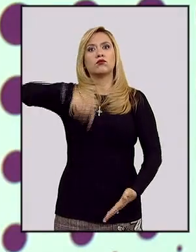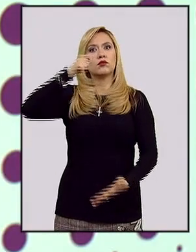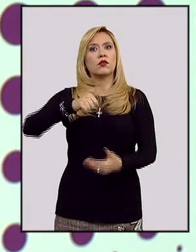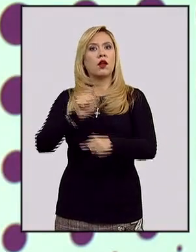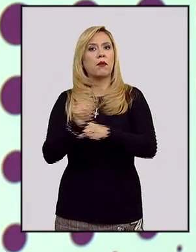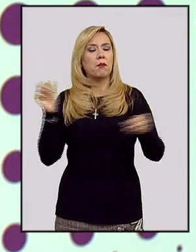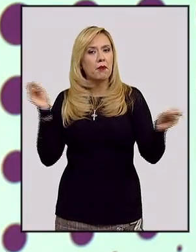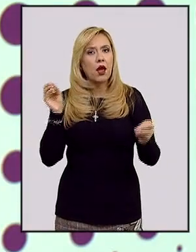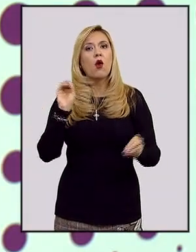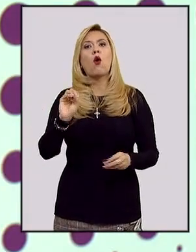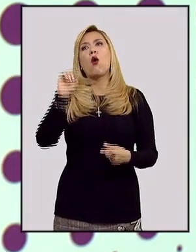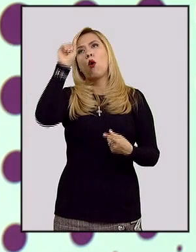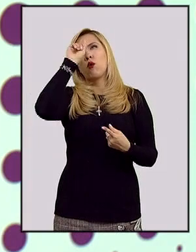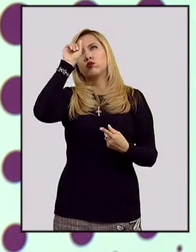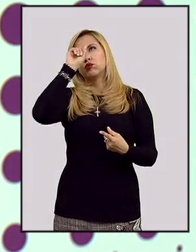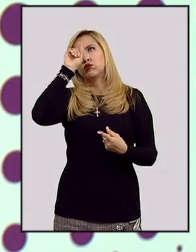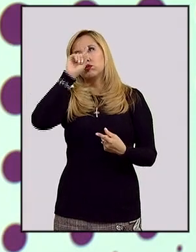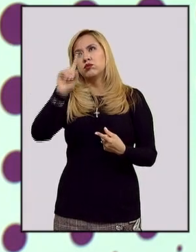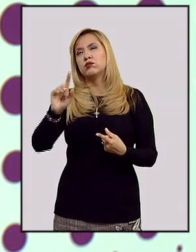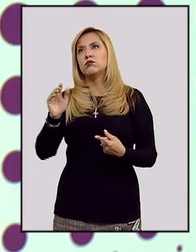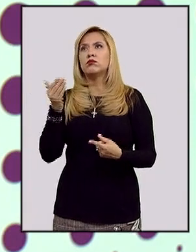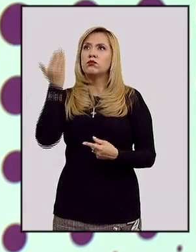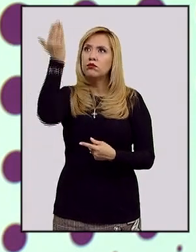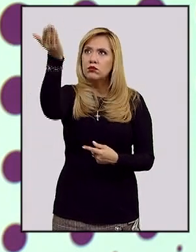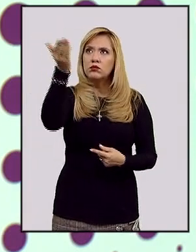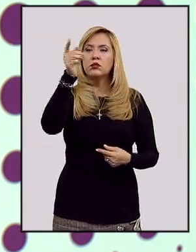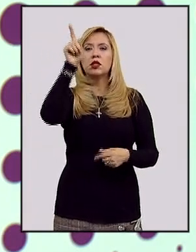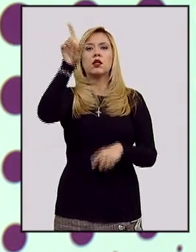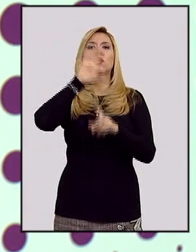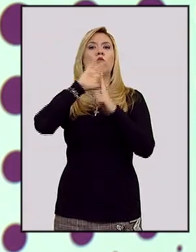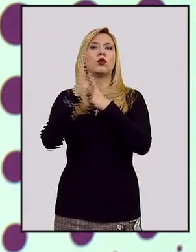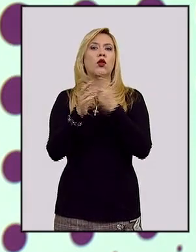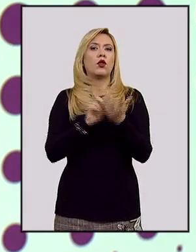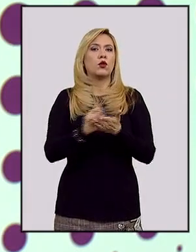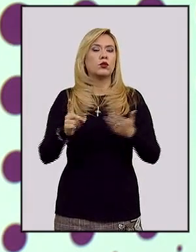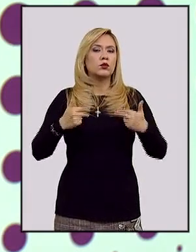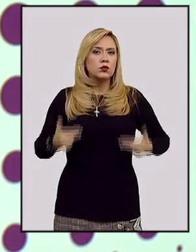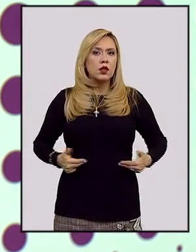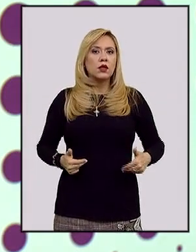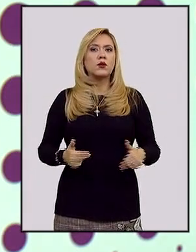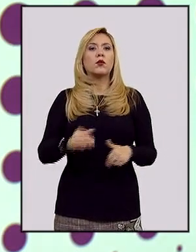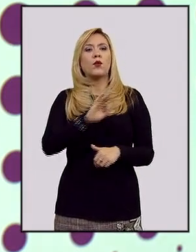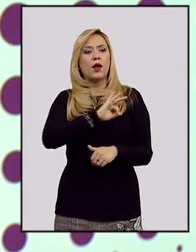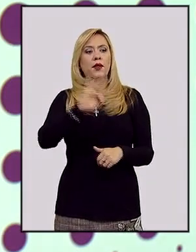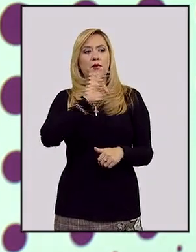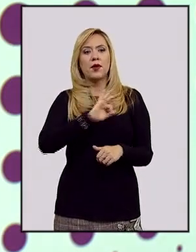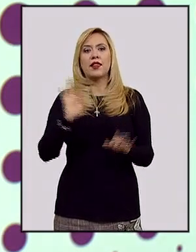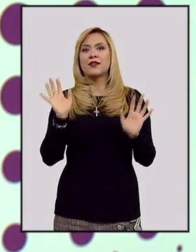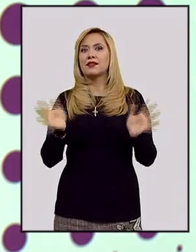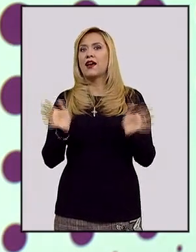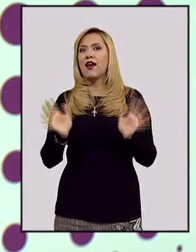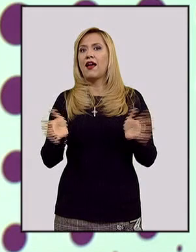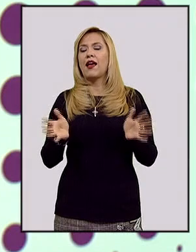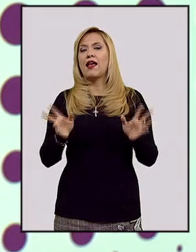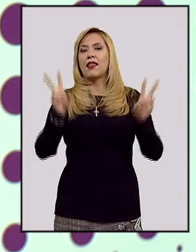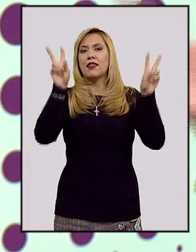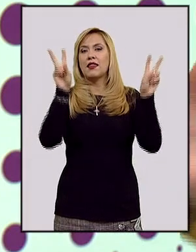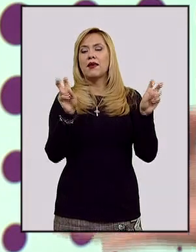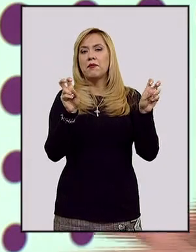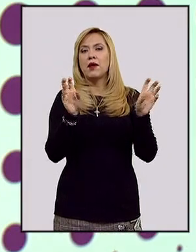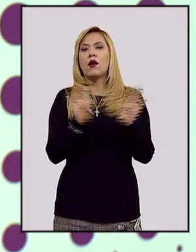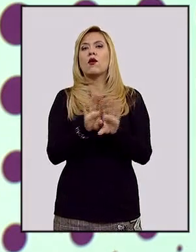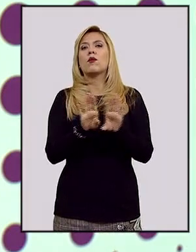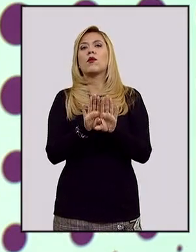de recomendaciones de las comisiones de derechos humanos. Se logran, por ejemplo, todo el tema de las medidas